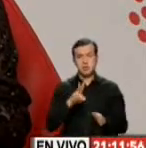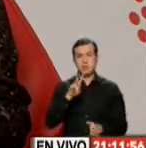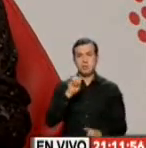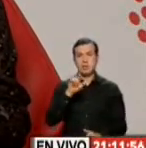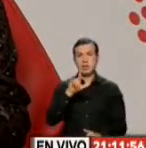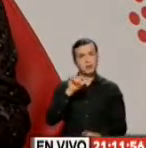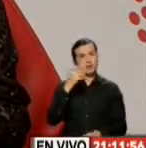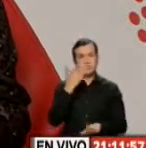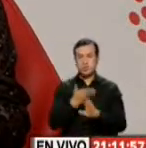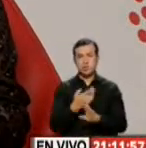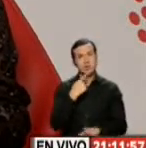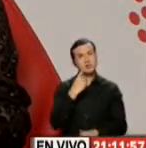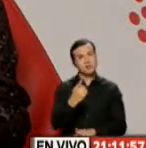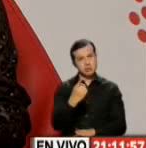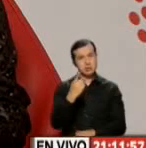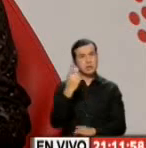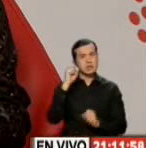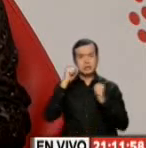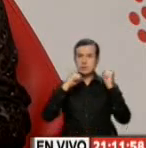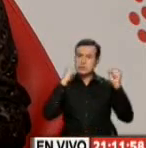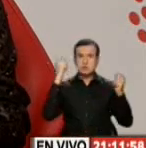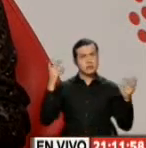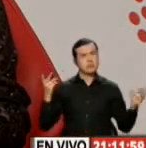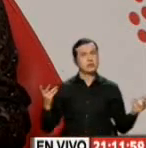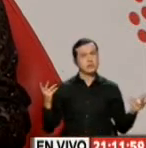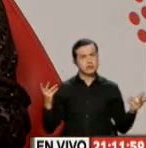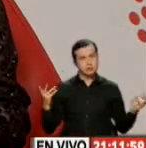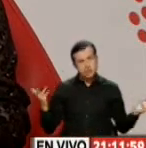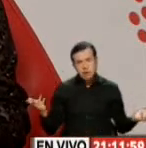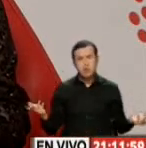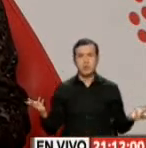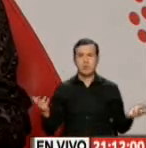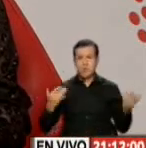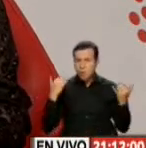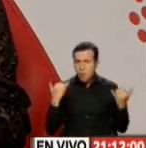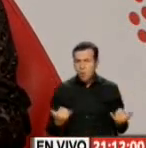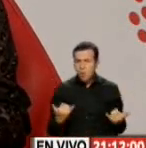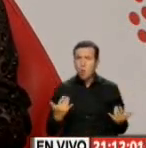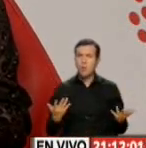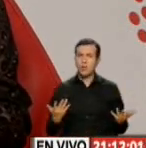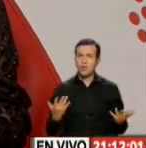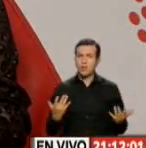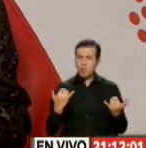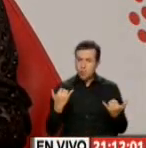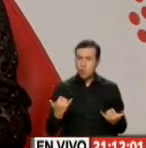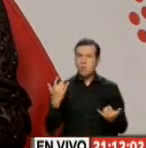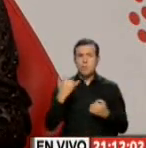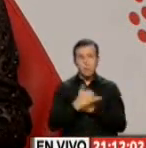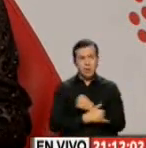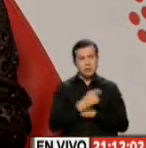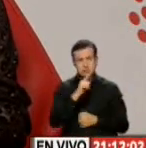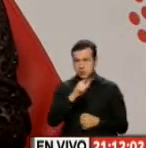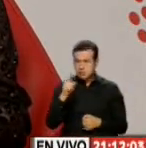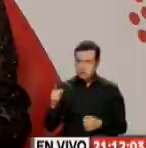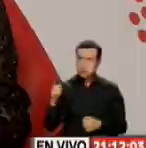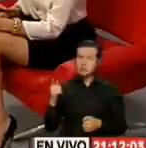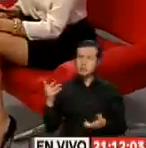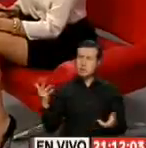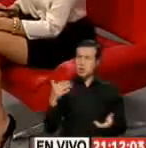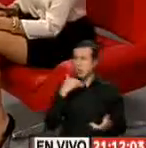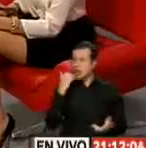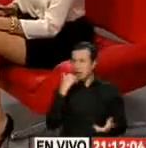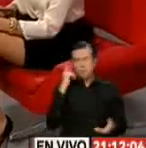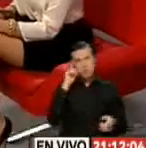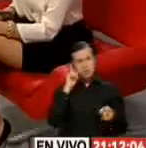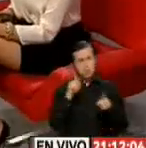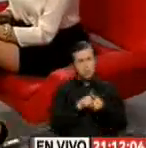están proponiendo y diciendo, hay una frustración, o sea, es el momento de que los estados puedan tener un